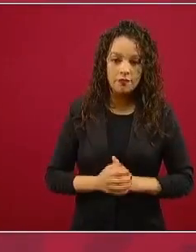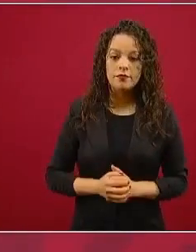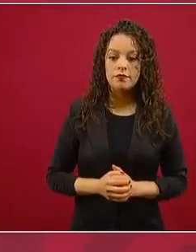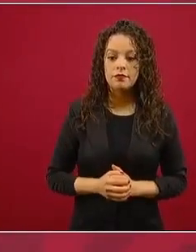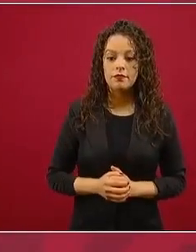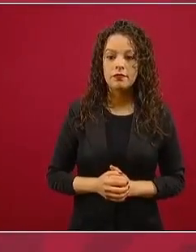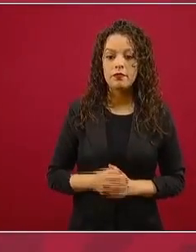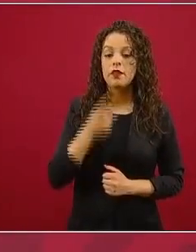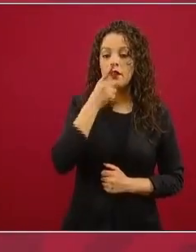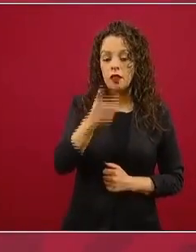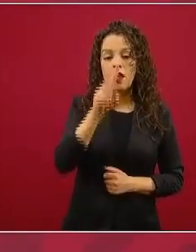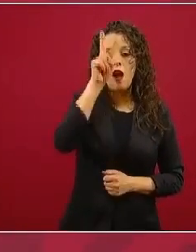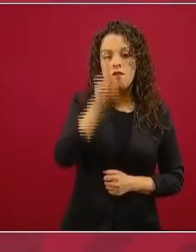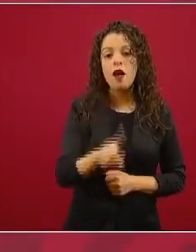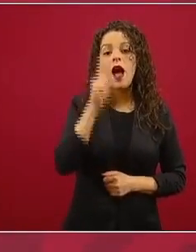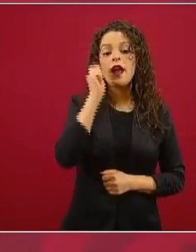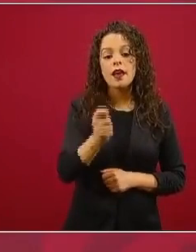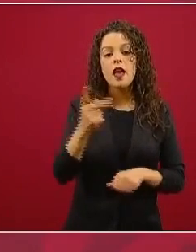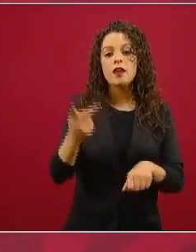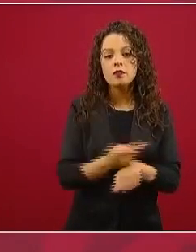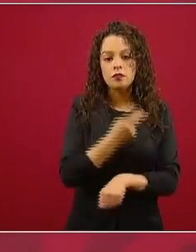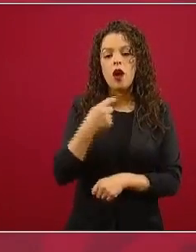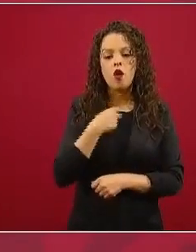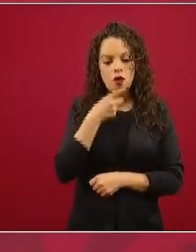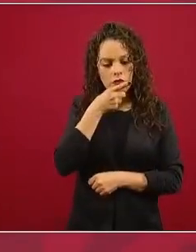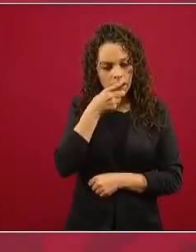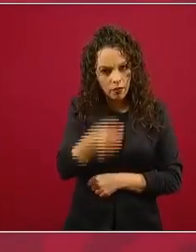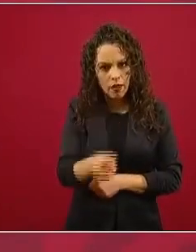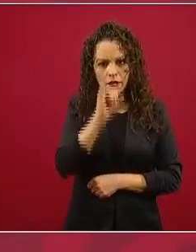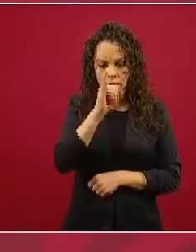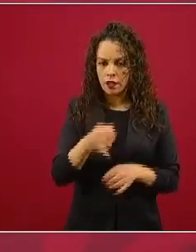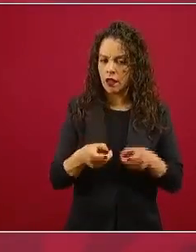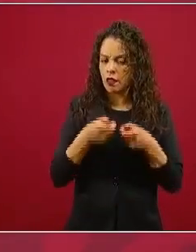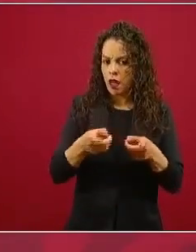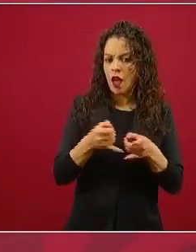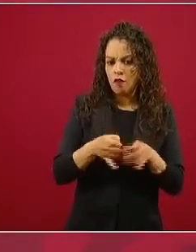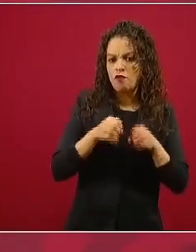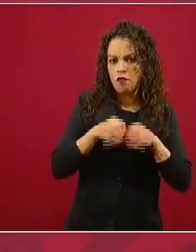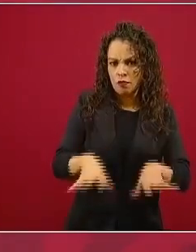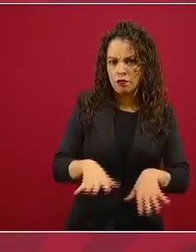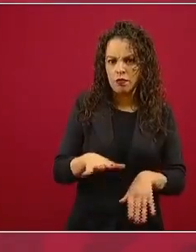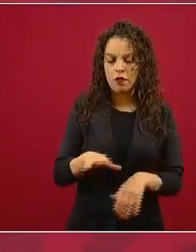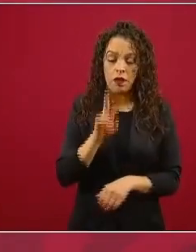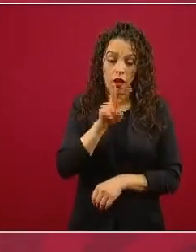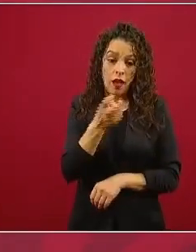sucedió. Eso es muy importante. Daba mucha vergüenza, por ejemplo,